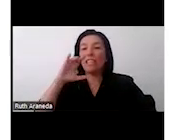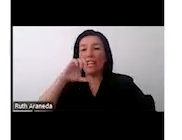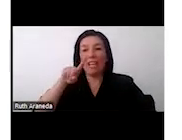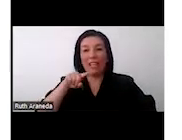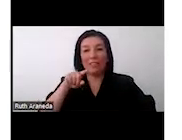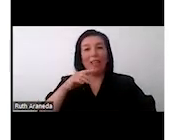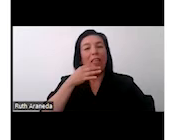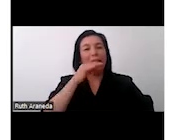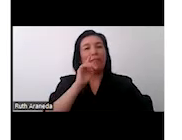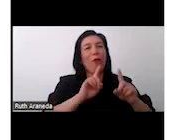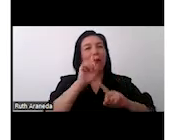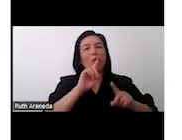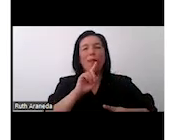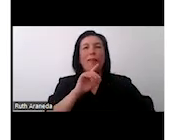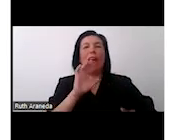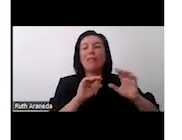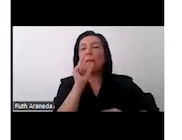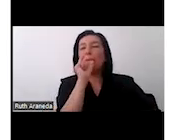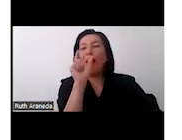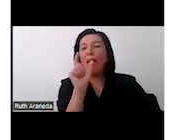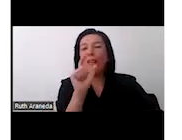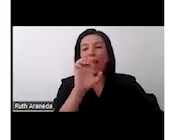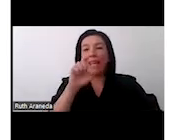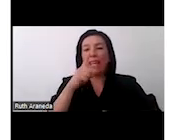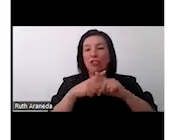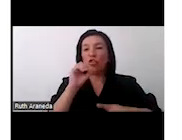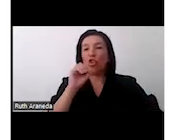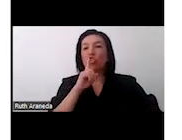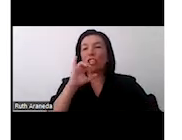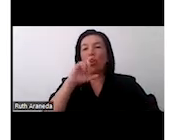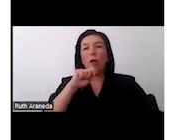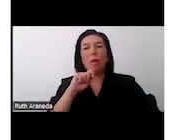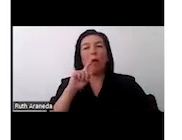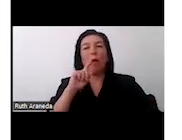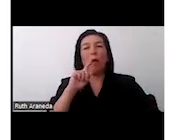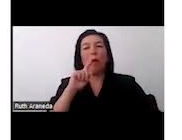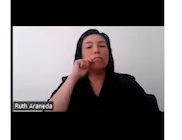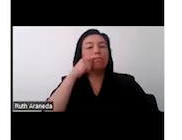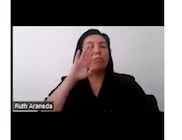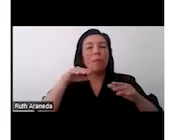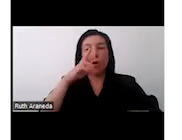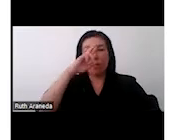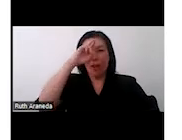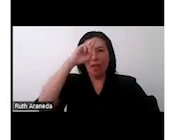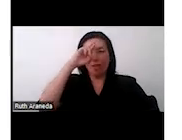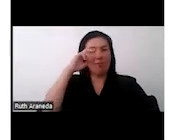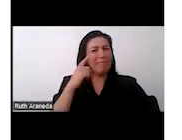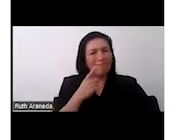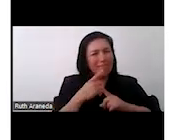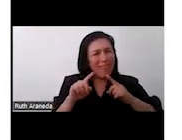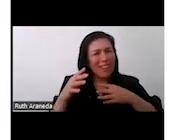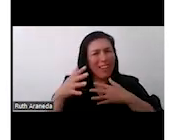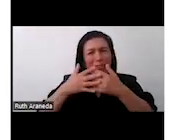decirle exótico a algo raro, a algo extraño, ¿cierto? En la naturaleza se le dice